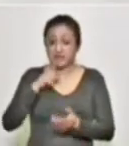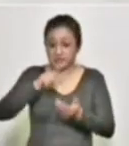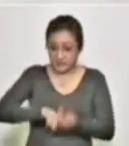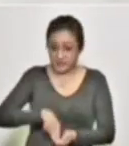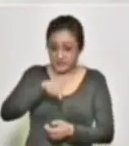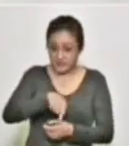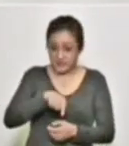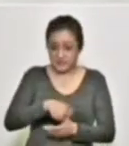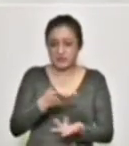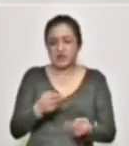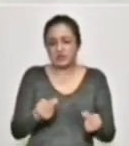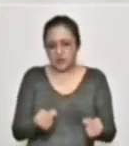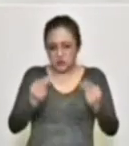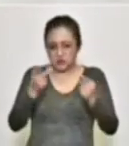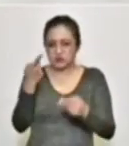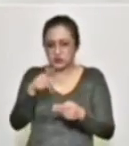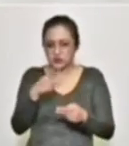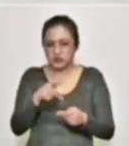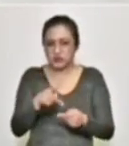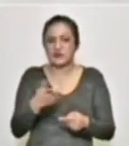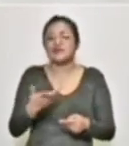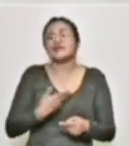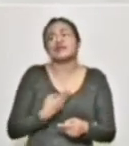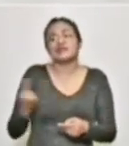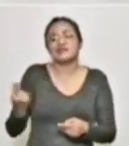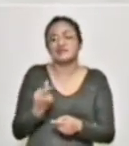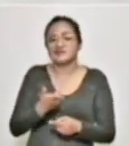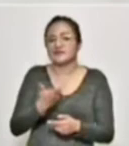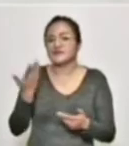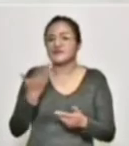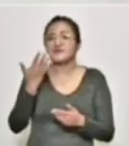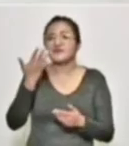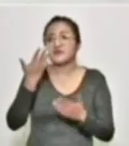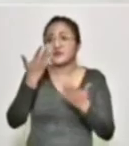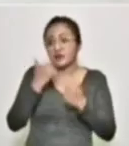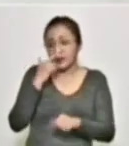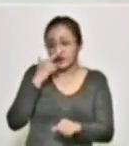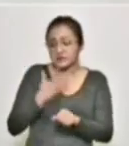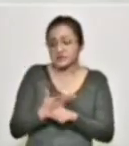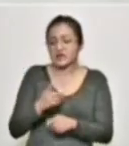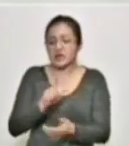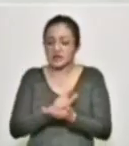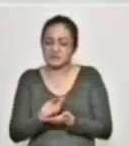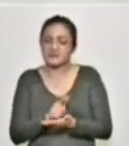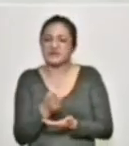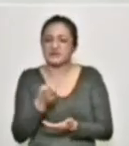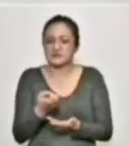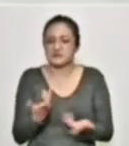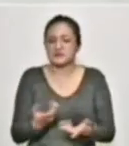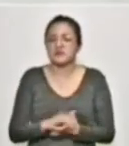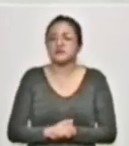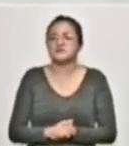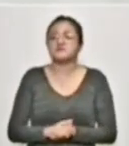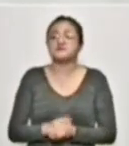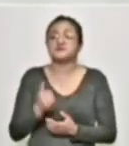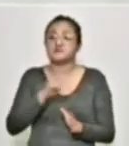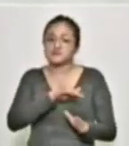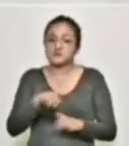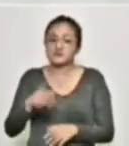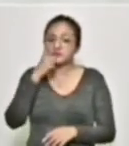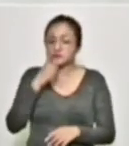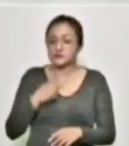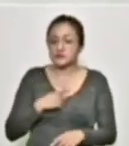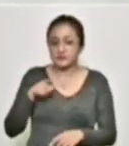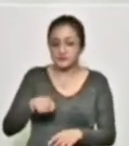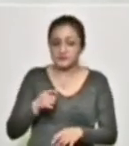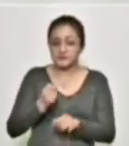funcionamiento y como negocio estas unidades, y no tenían el responsable sanitario. Y también lo que me